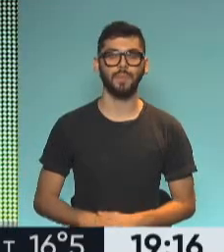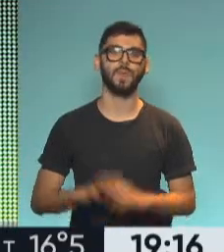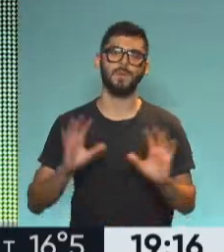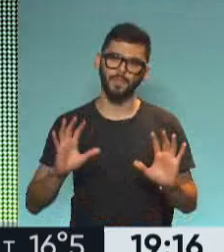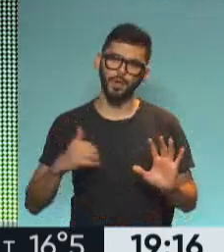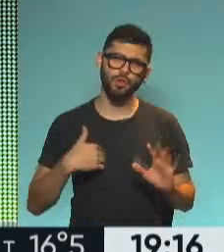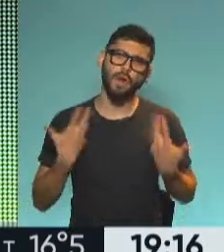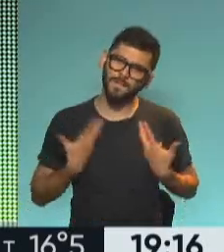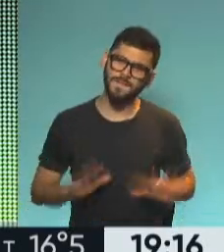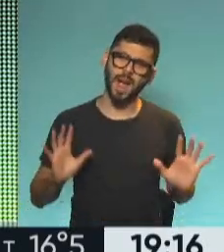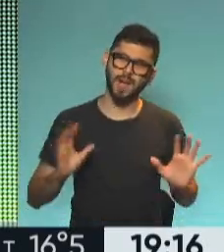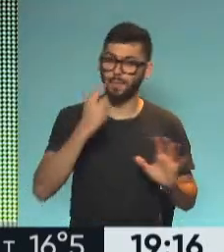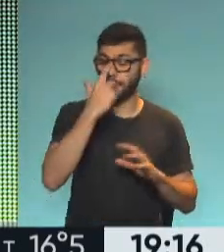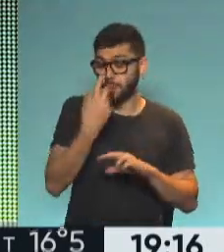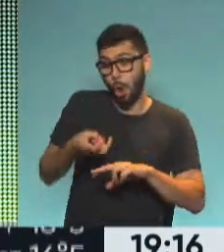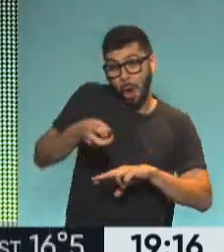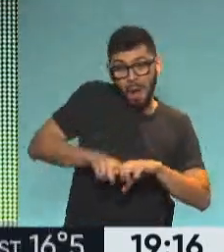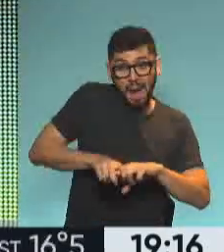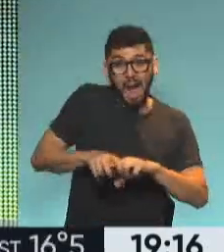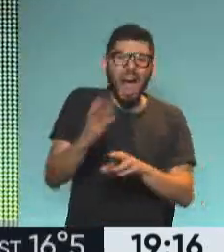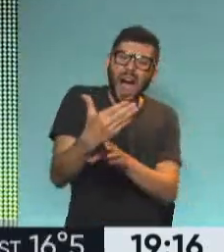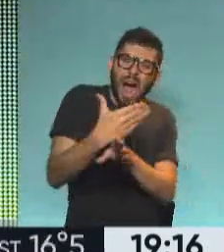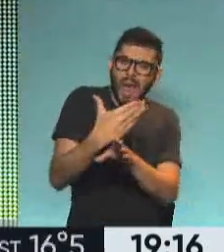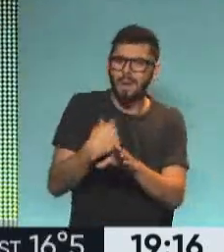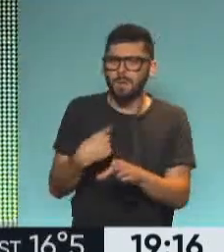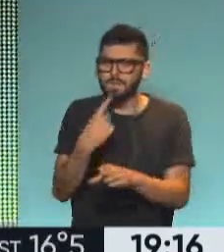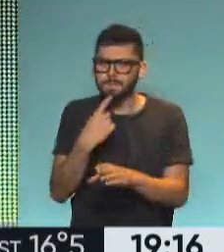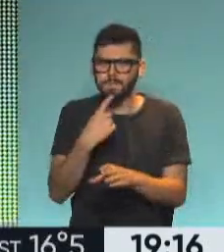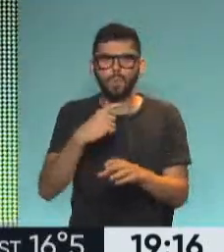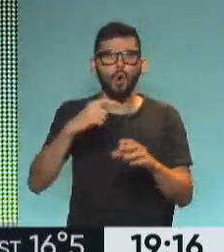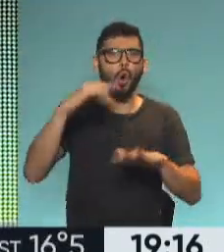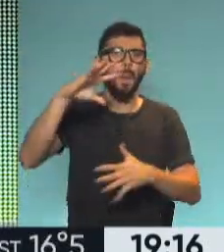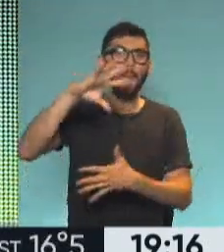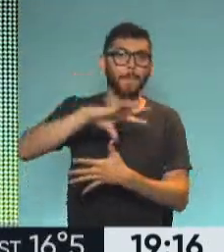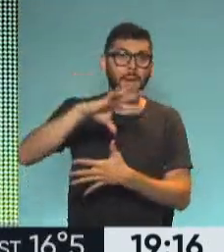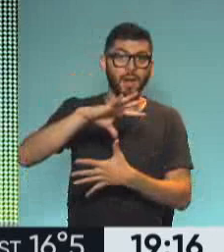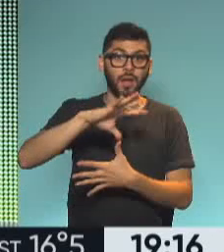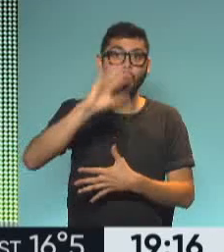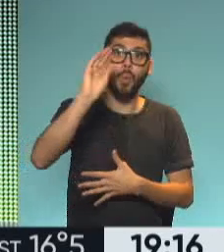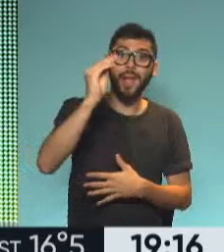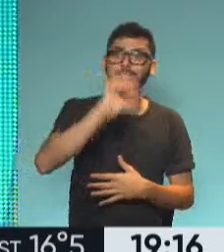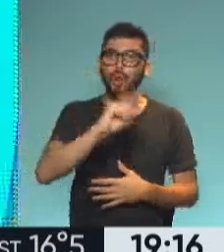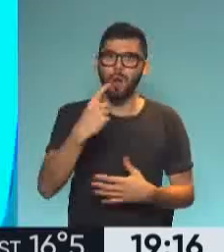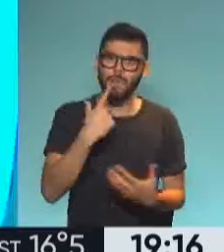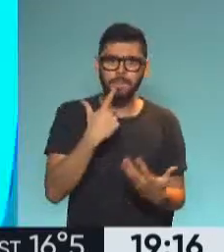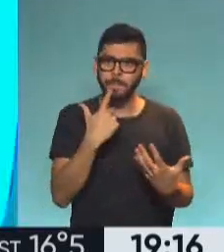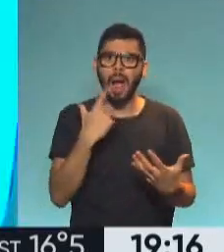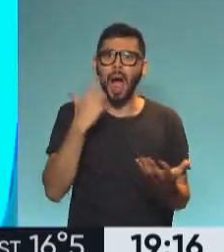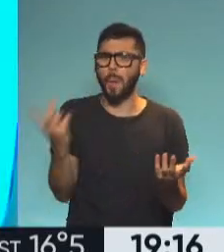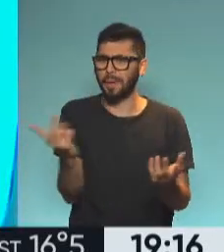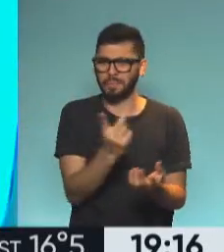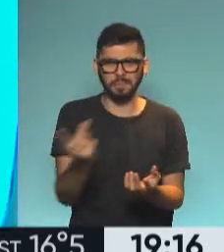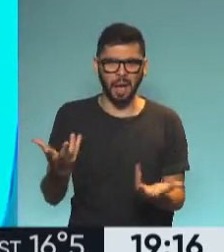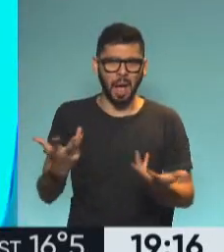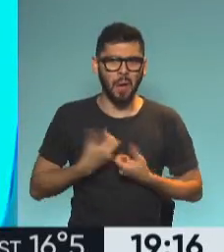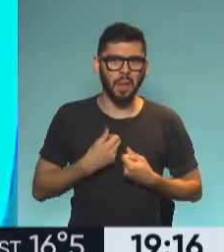Debo ser franca, antes de sentarme acá no pude dilucidar si la Copa América se va a jugar o no se va a jugar en Brasil. Espero que Pablo Tiburci y Ayelen Oliva me